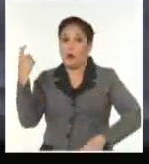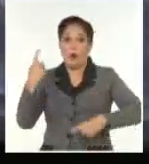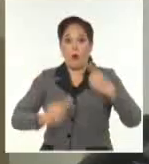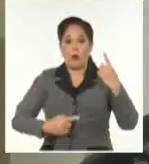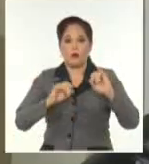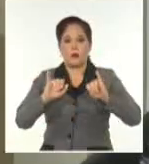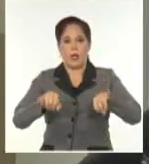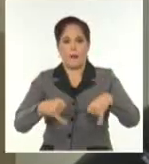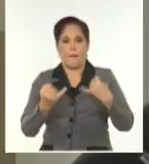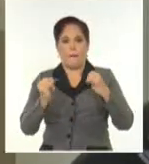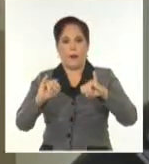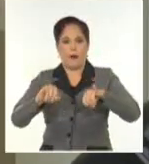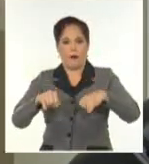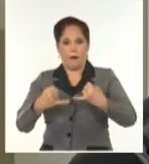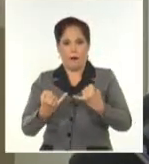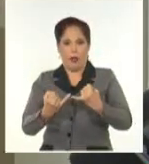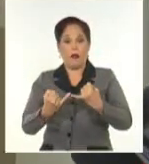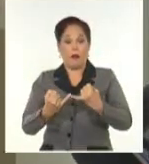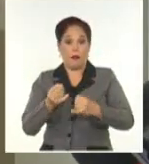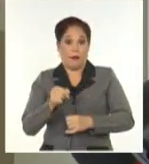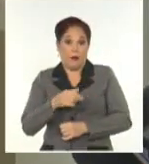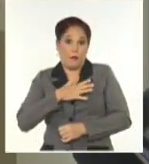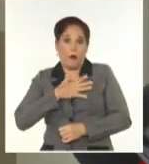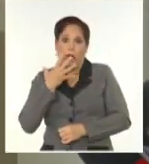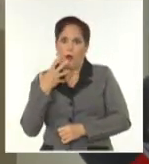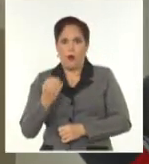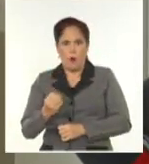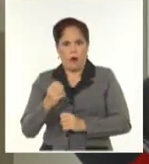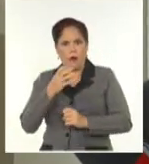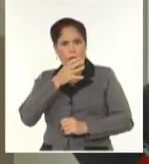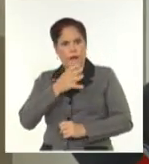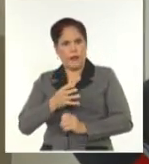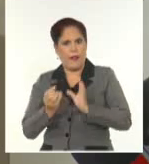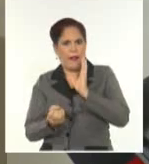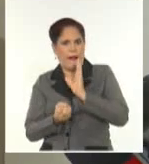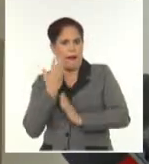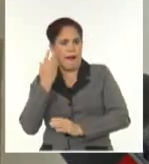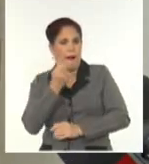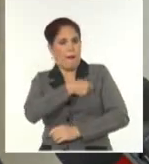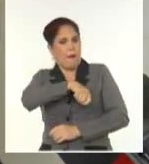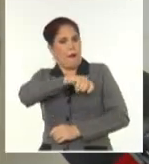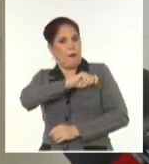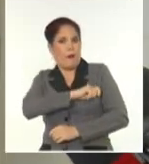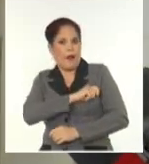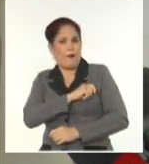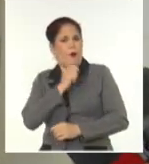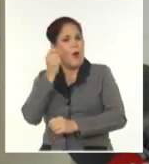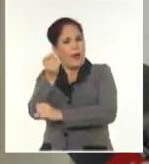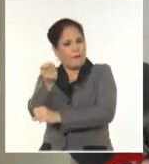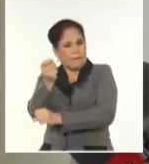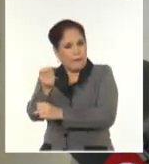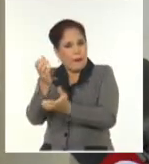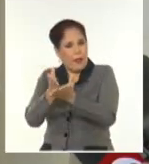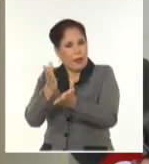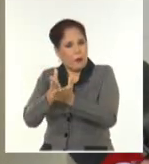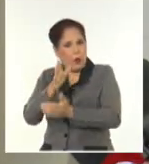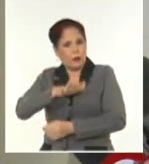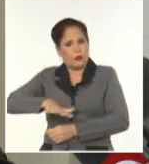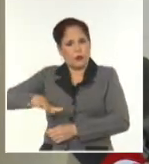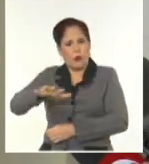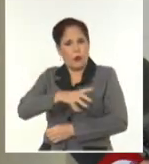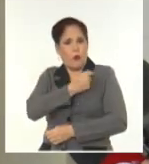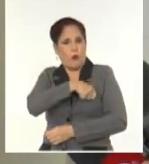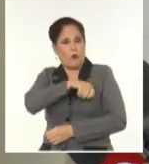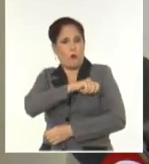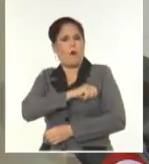imperialismo. Y es de agrado ver que ha educado un pueblo que ha absorbido los ideales de